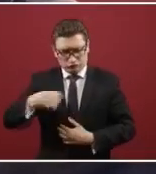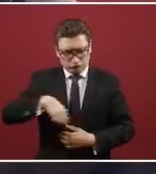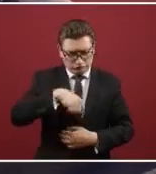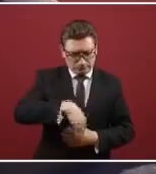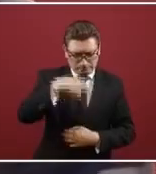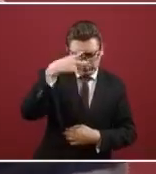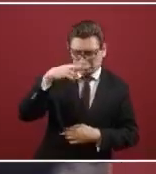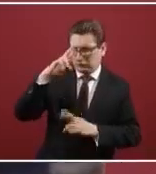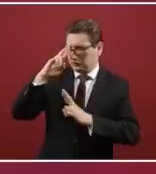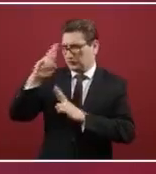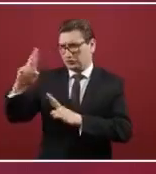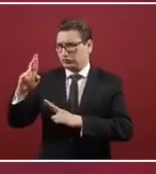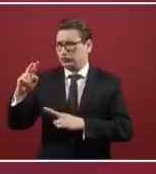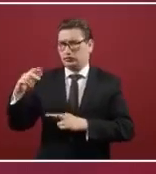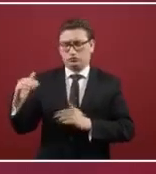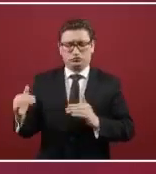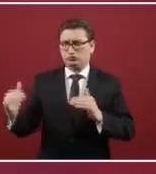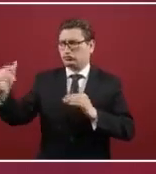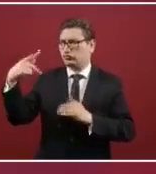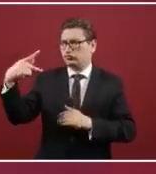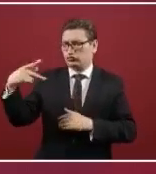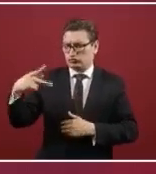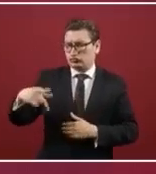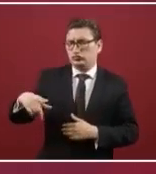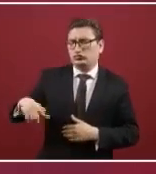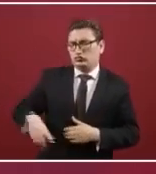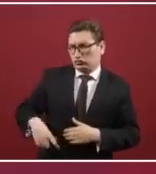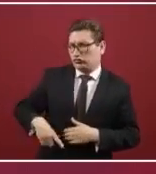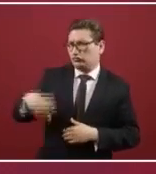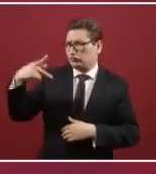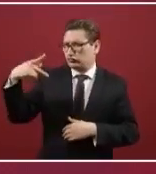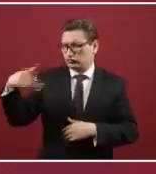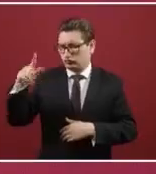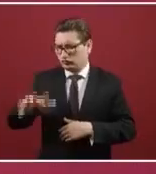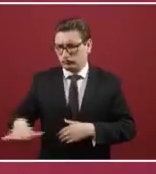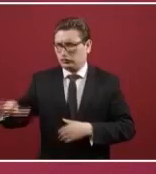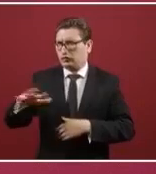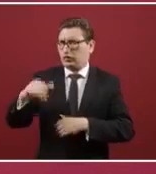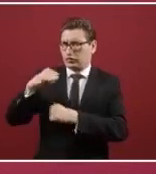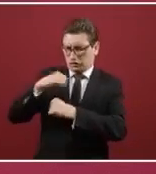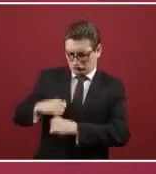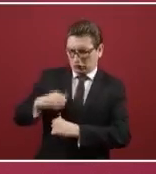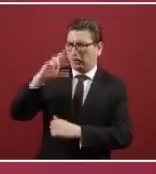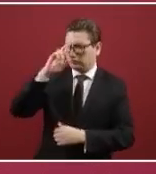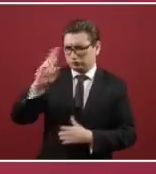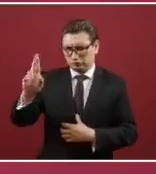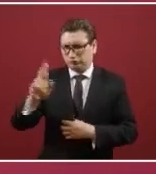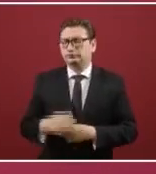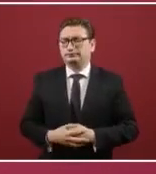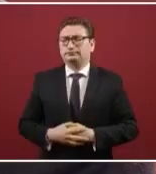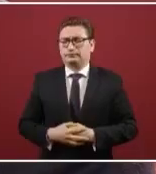respetuosos de la soberanía de los pueblos, de la soberanía de las naciones, y que en el